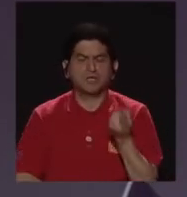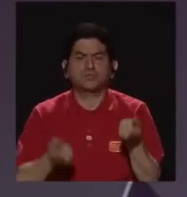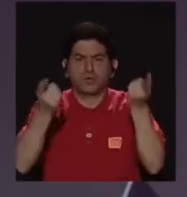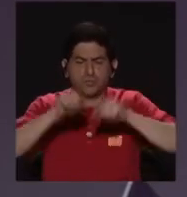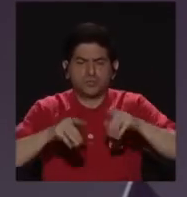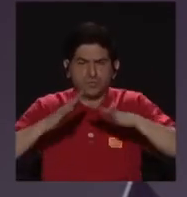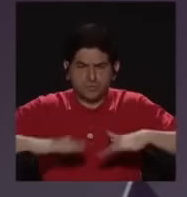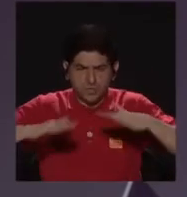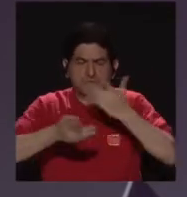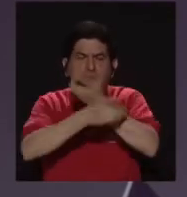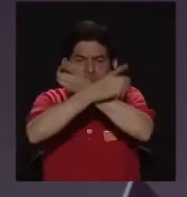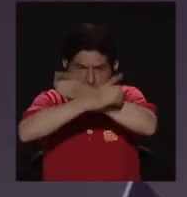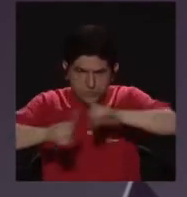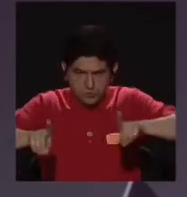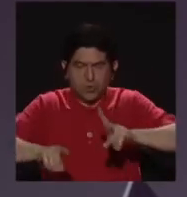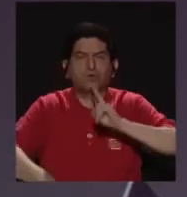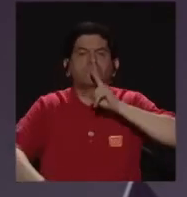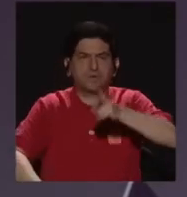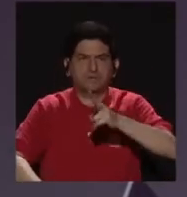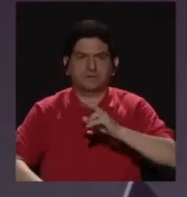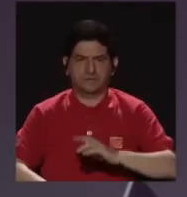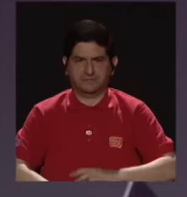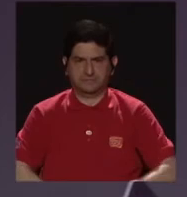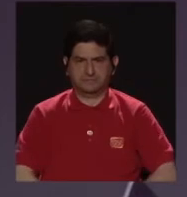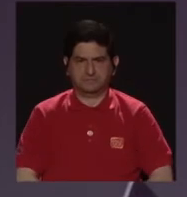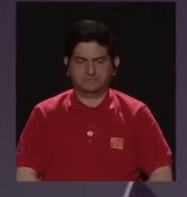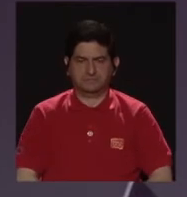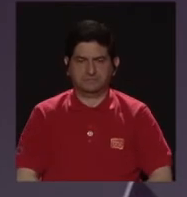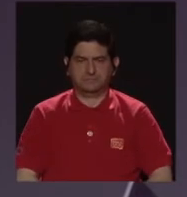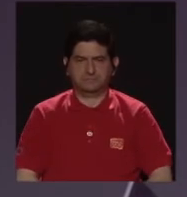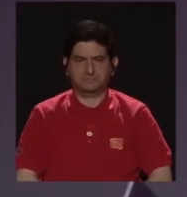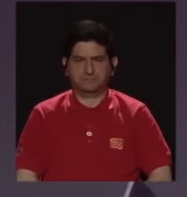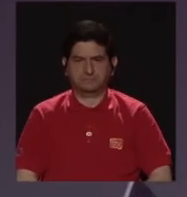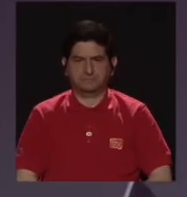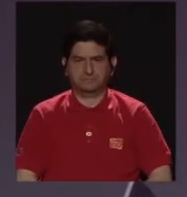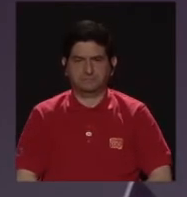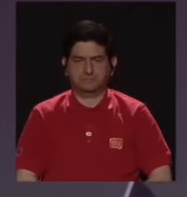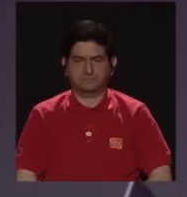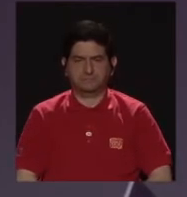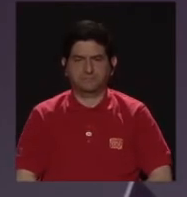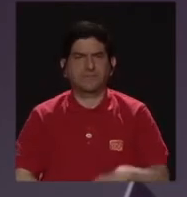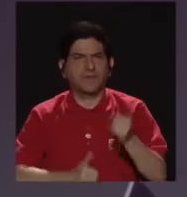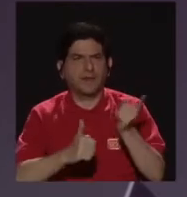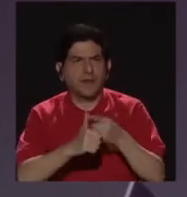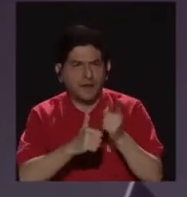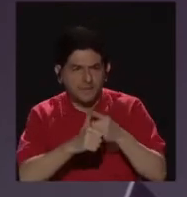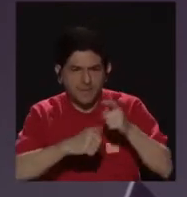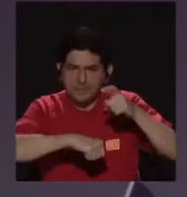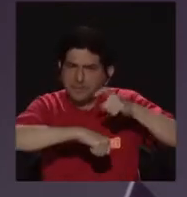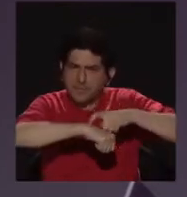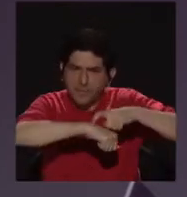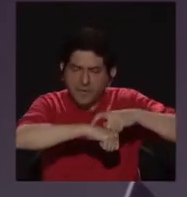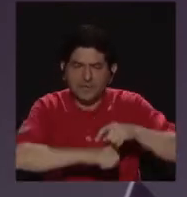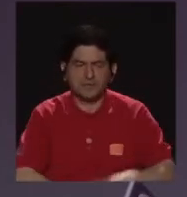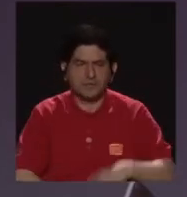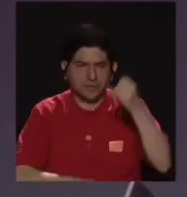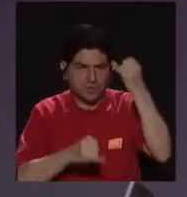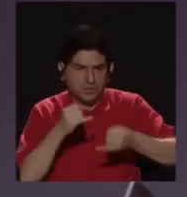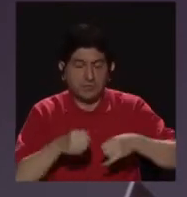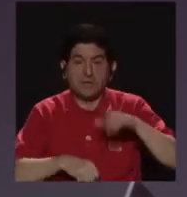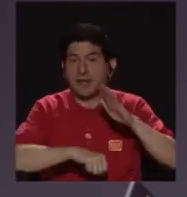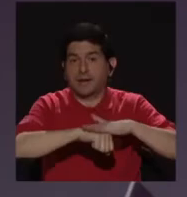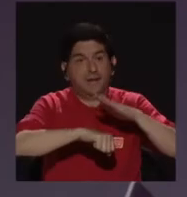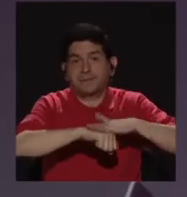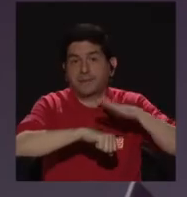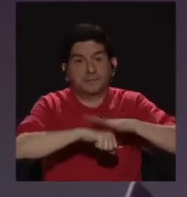dar si el espacio democrático de verdad verdad entonces este el primer paso sería acabar con la patente